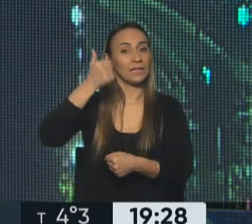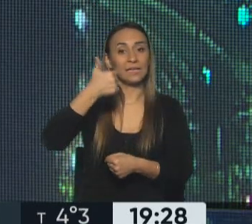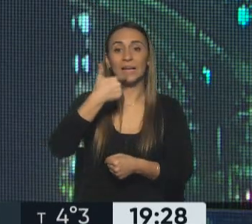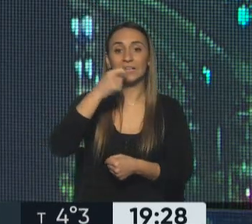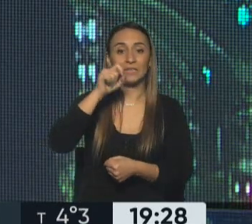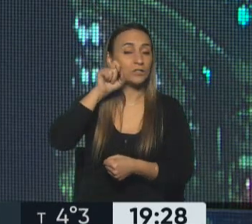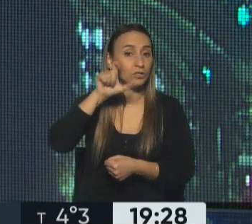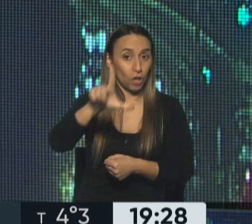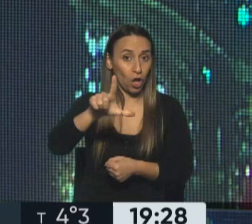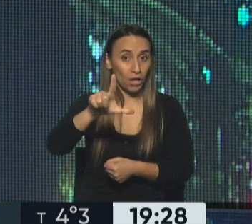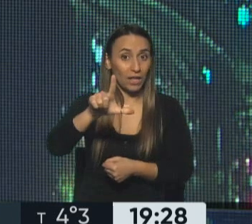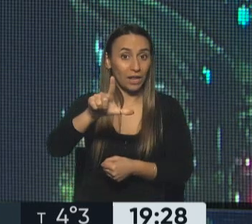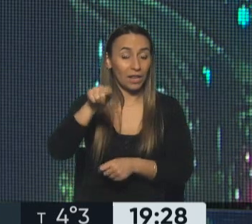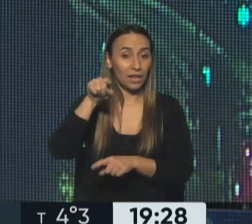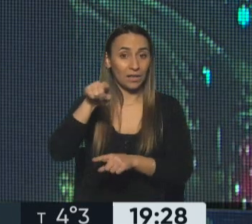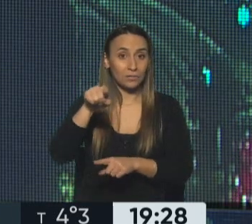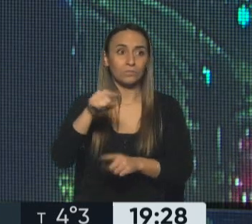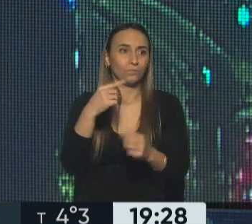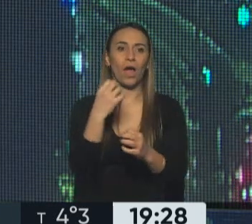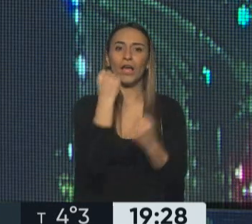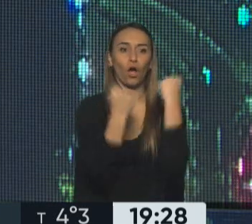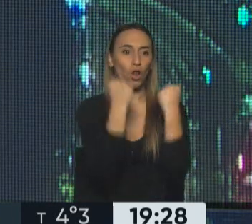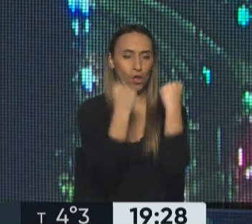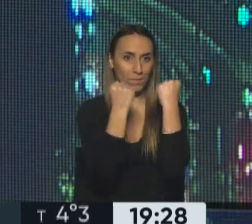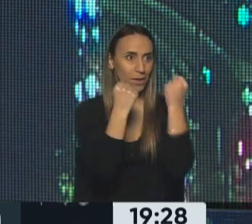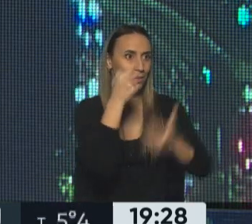digamos, del funcionamiento de la economía. Entonces,